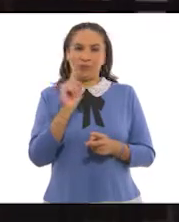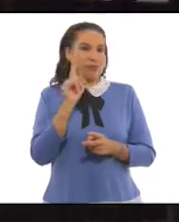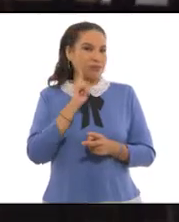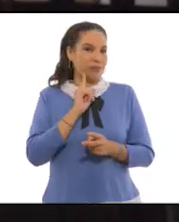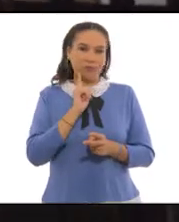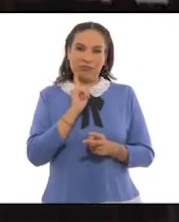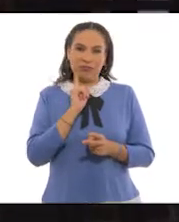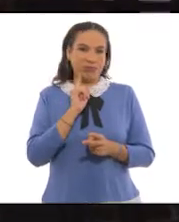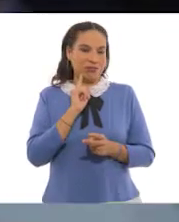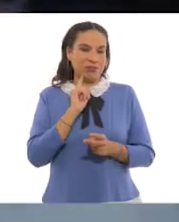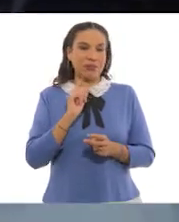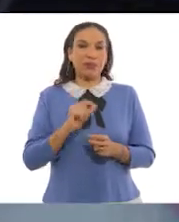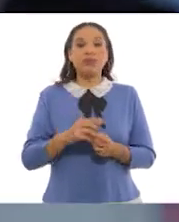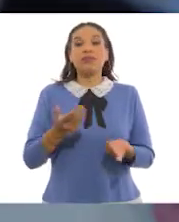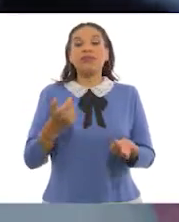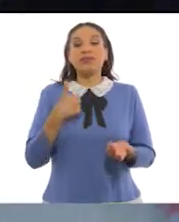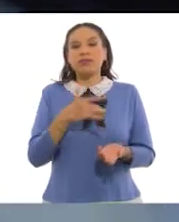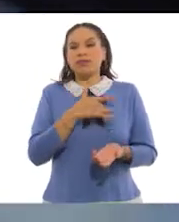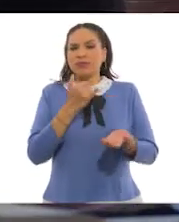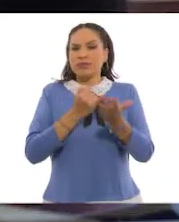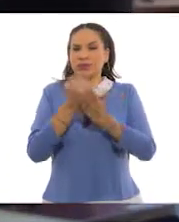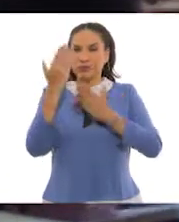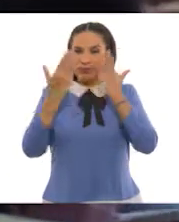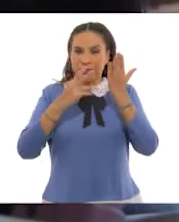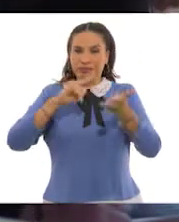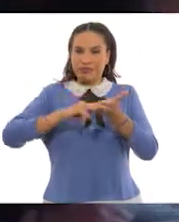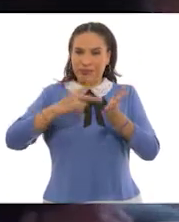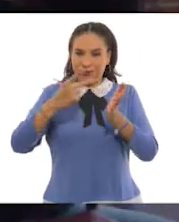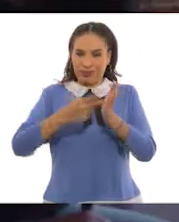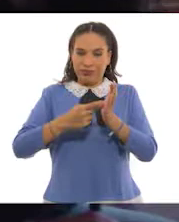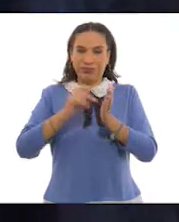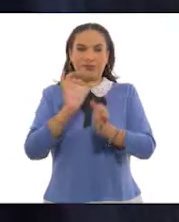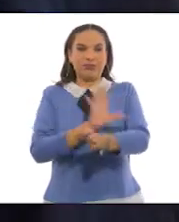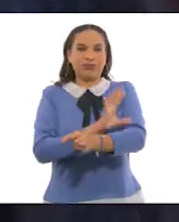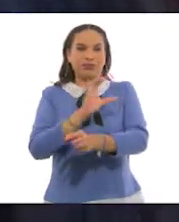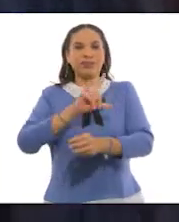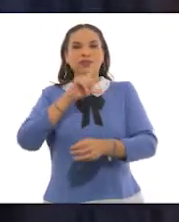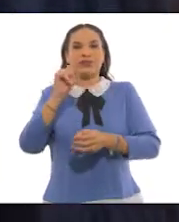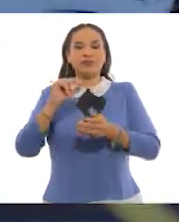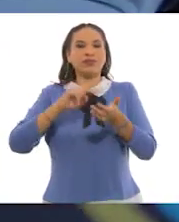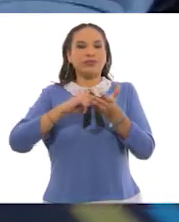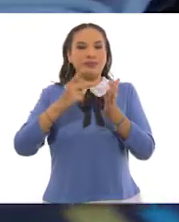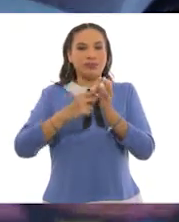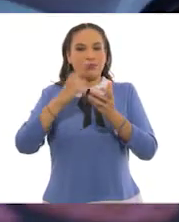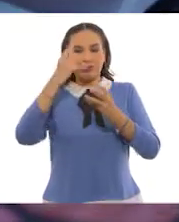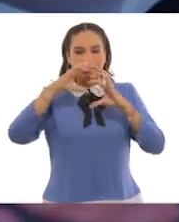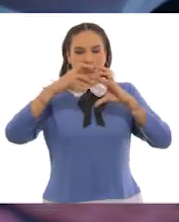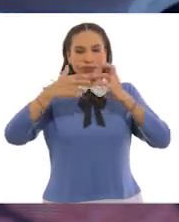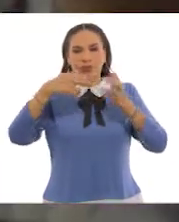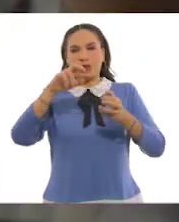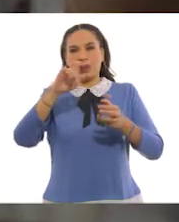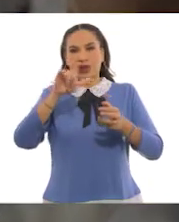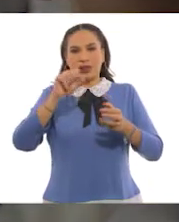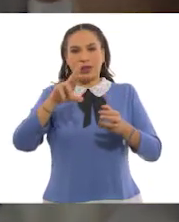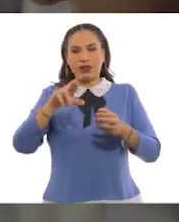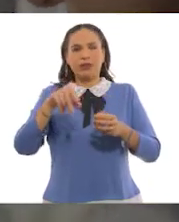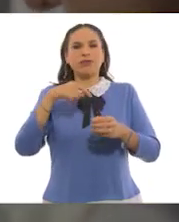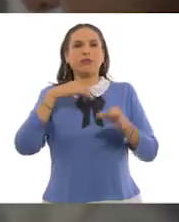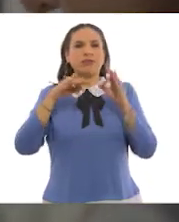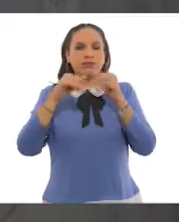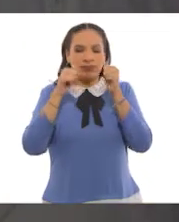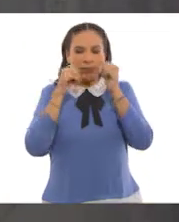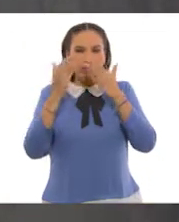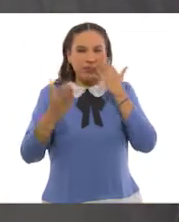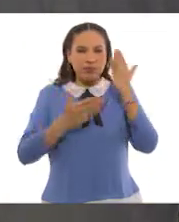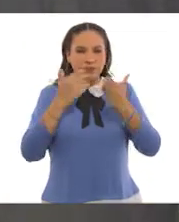para mujeres. Así que decidí estudiar ingeniería en energía y después ingeniería nuclear. Todo ese trabajo y